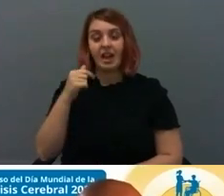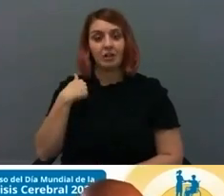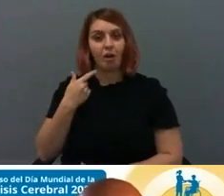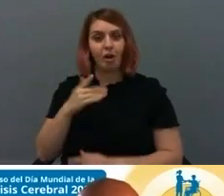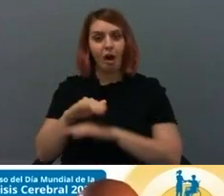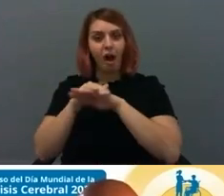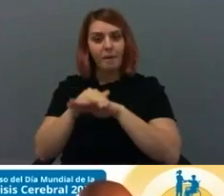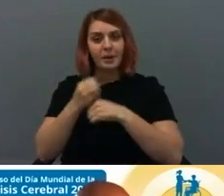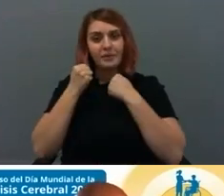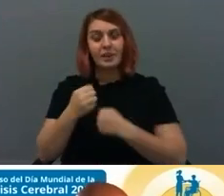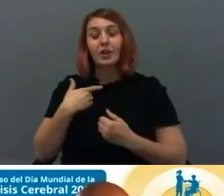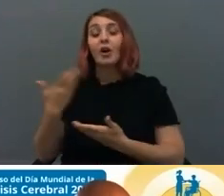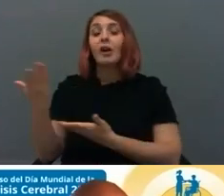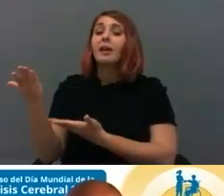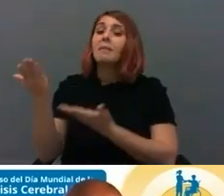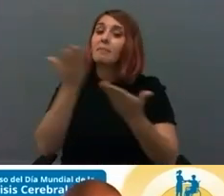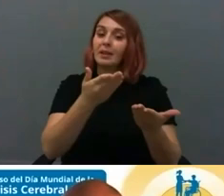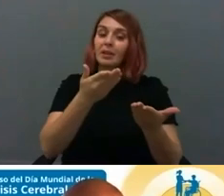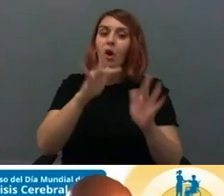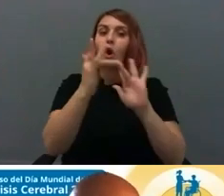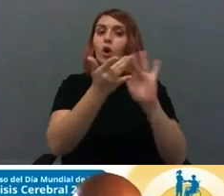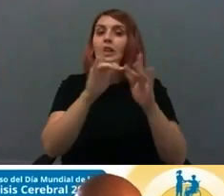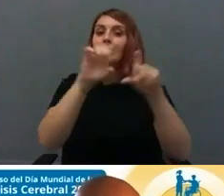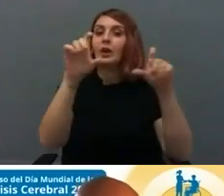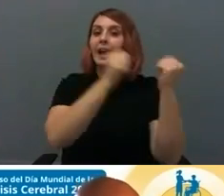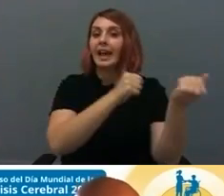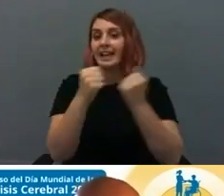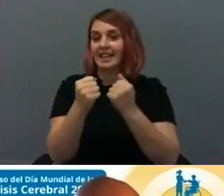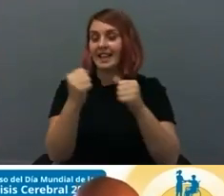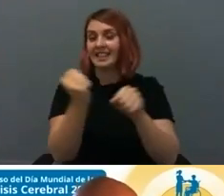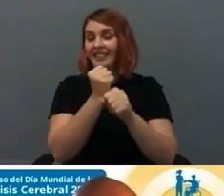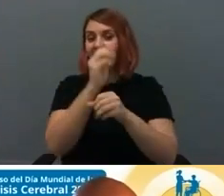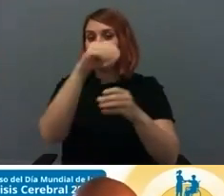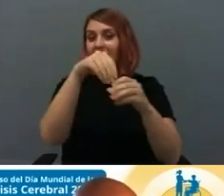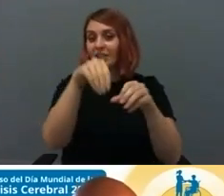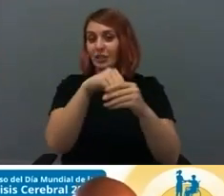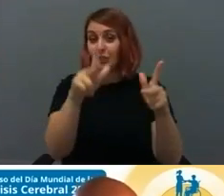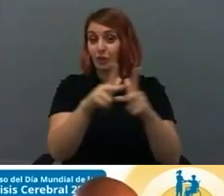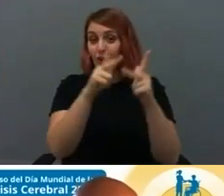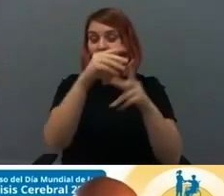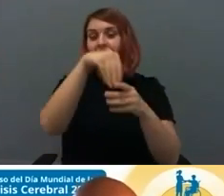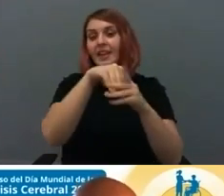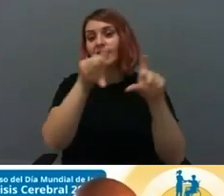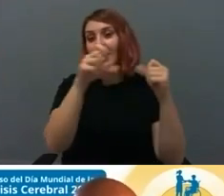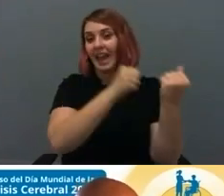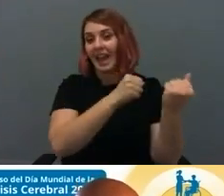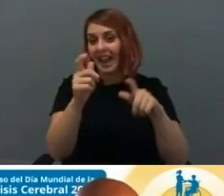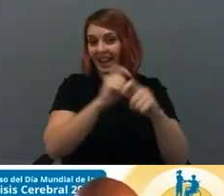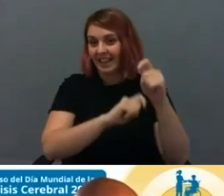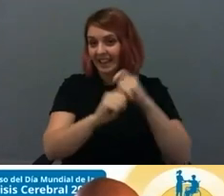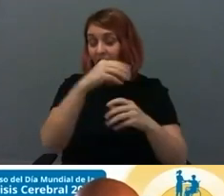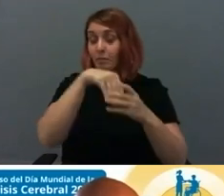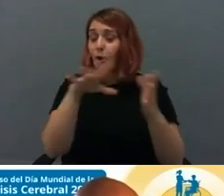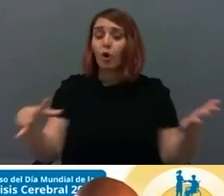os invitaría a contactar con vuestras entidades, con los trabajadores sociales de las entidades, porque